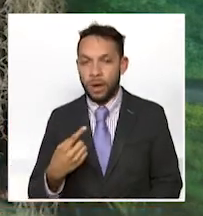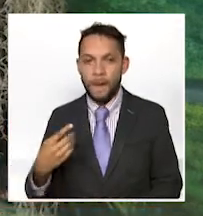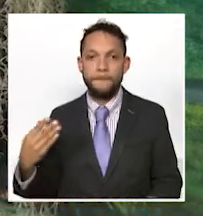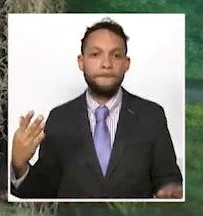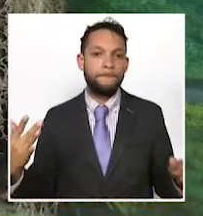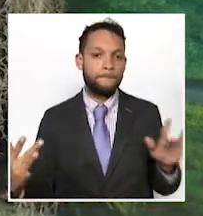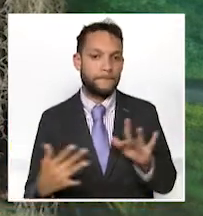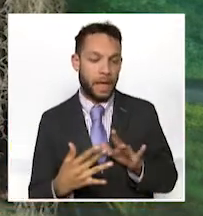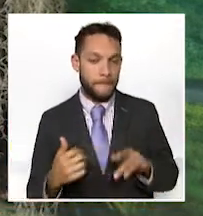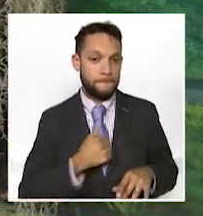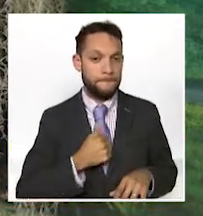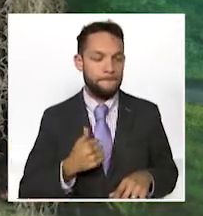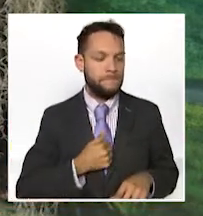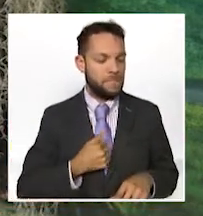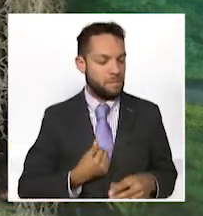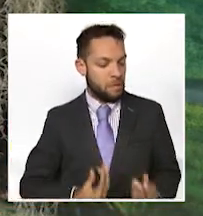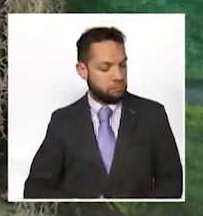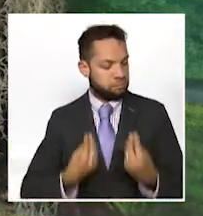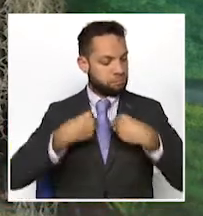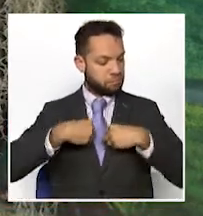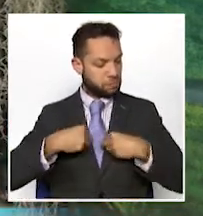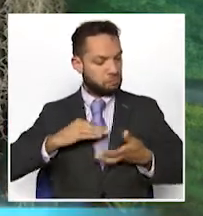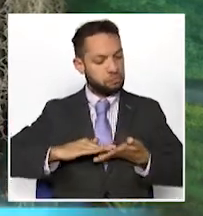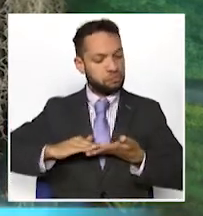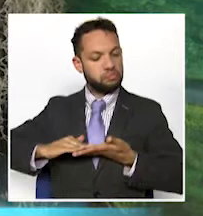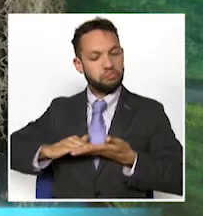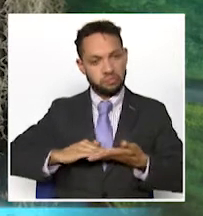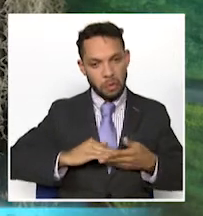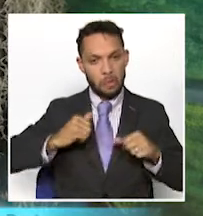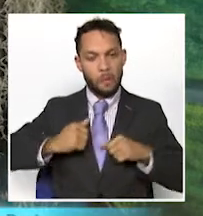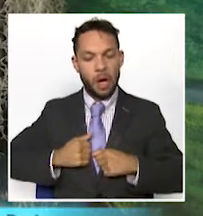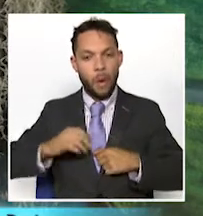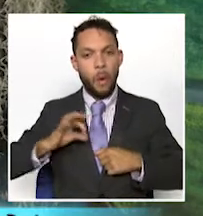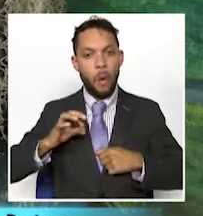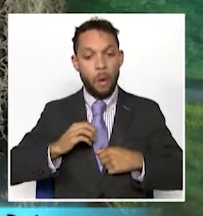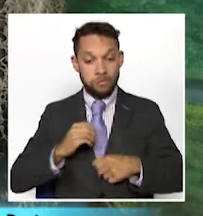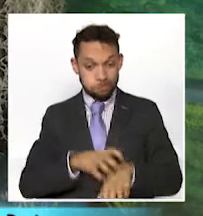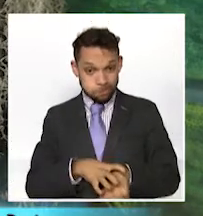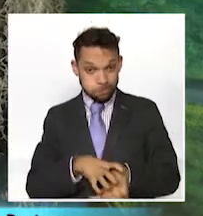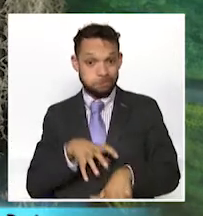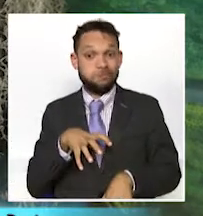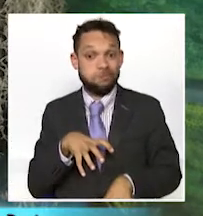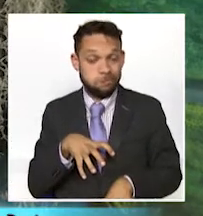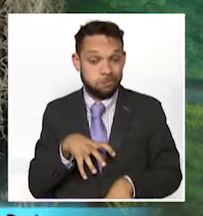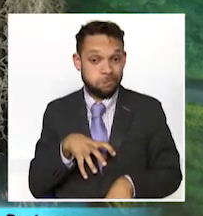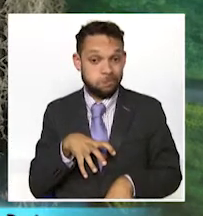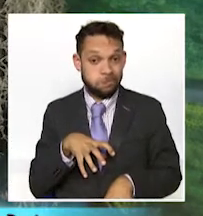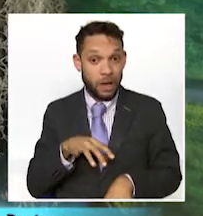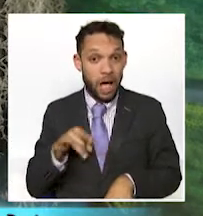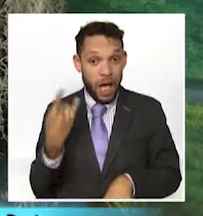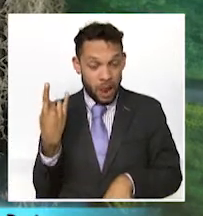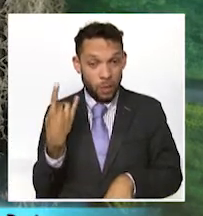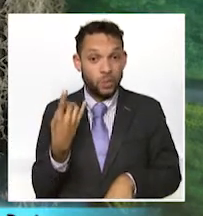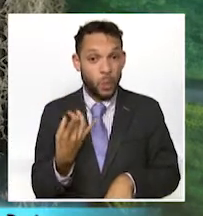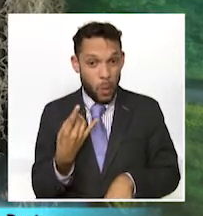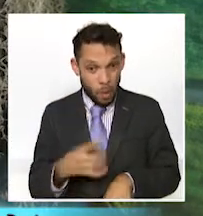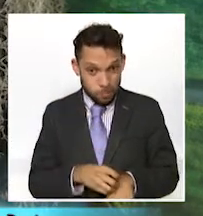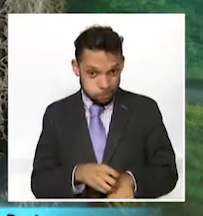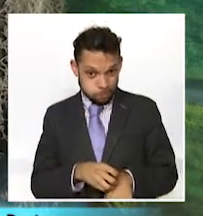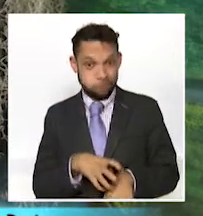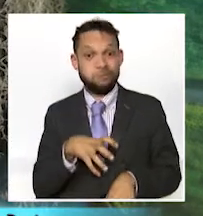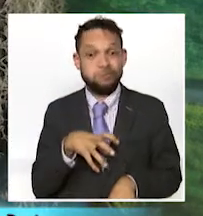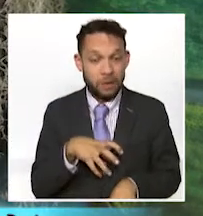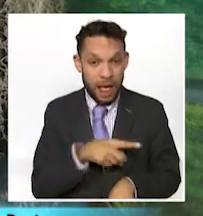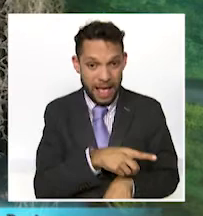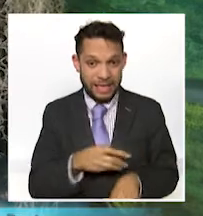de autorreparación del cuerpo, a procesos inflamatorios, o sea, donde la inflamación aguda se encarga de llegar al lugar, reparar